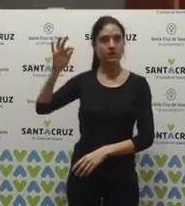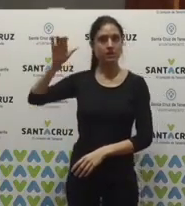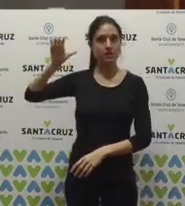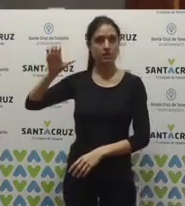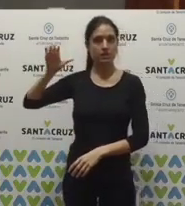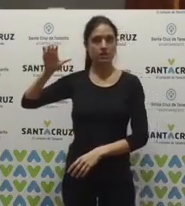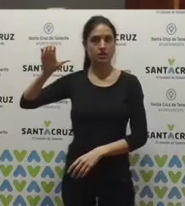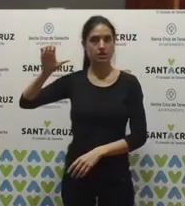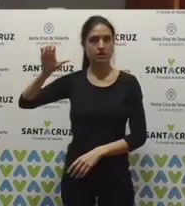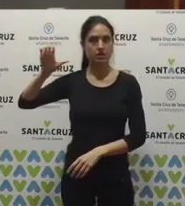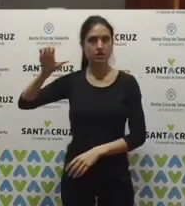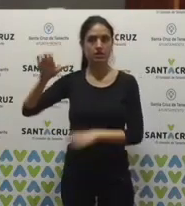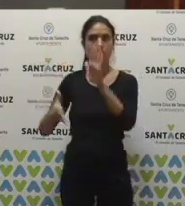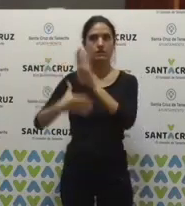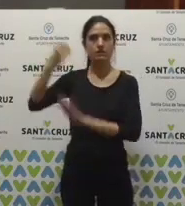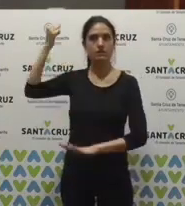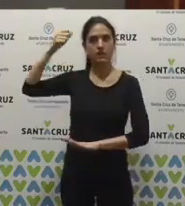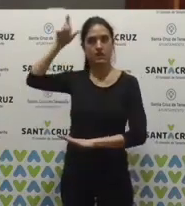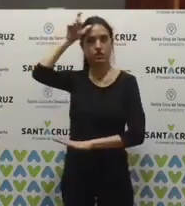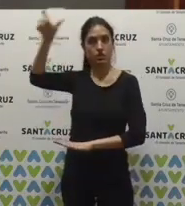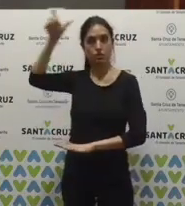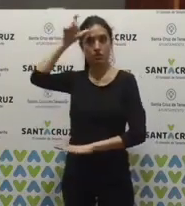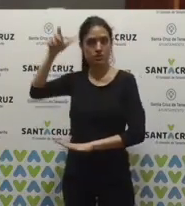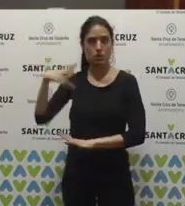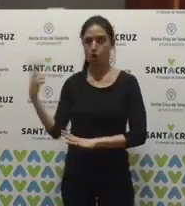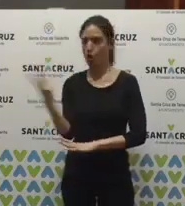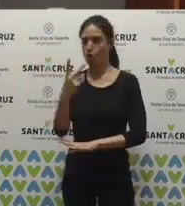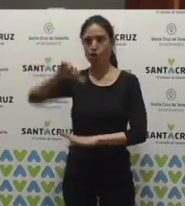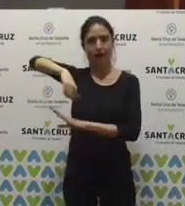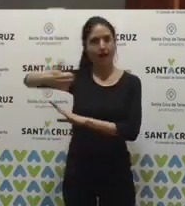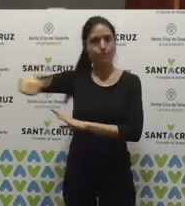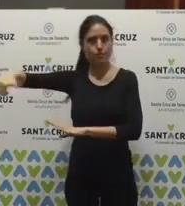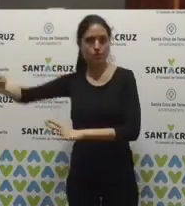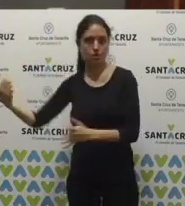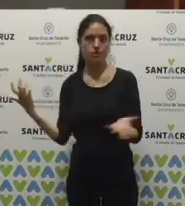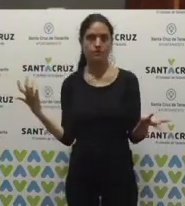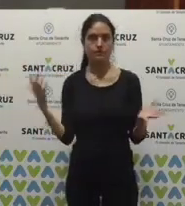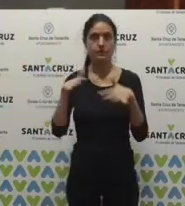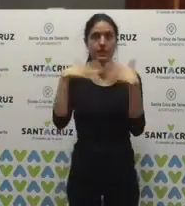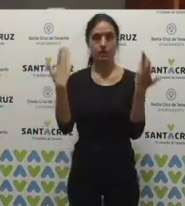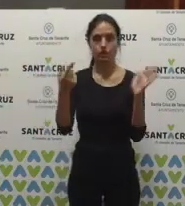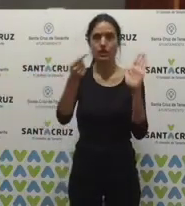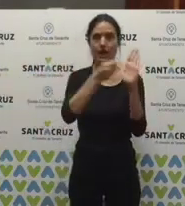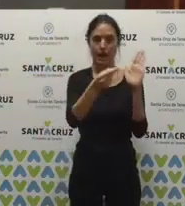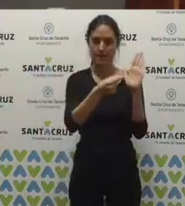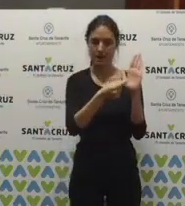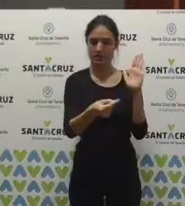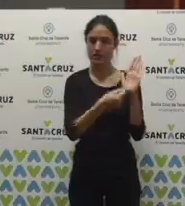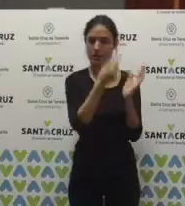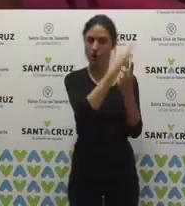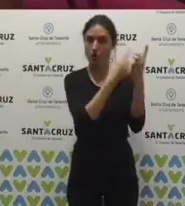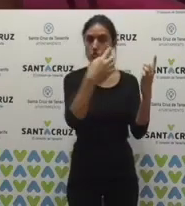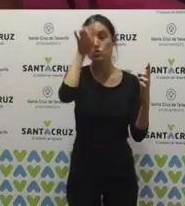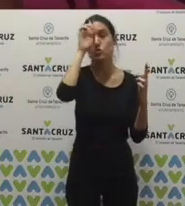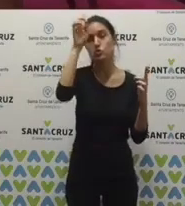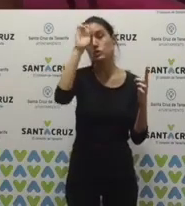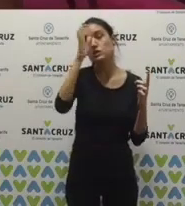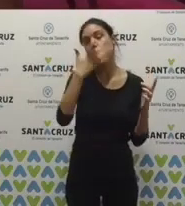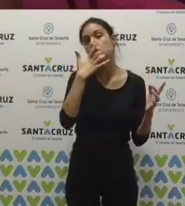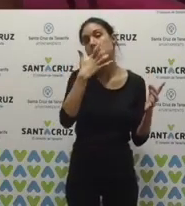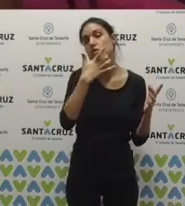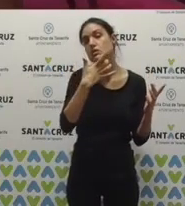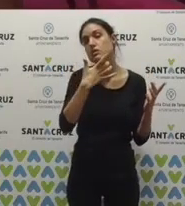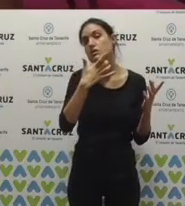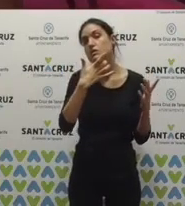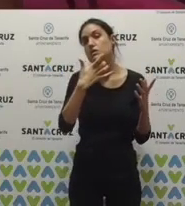que incorpora en alguna de sus en algunos de sus apartados que yo no sé si en aras del consenso el